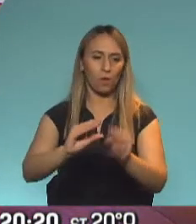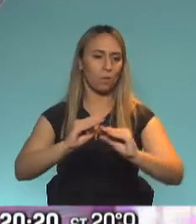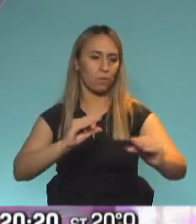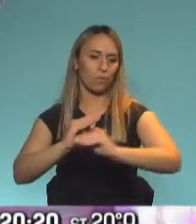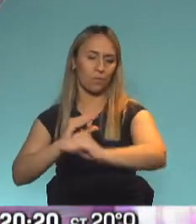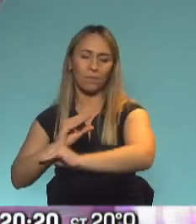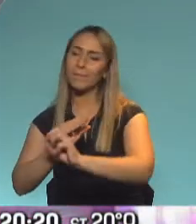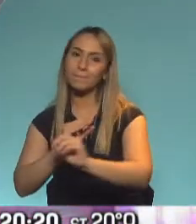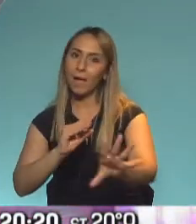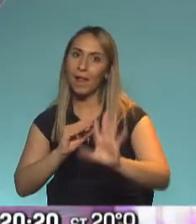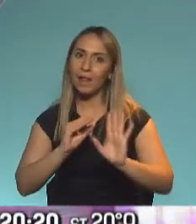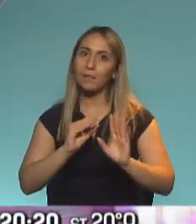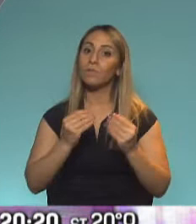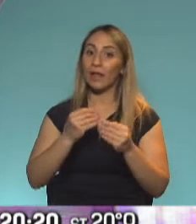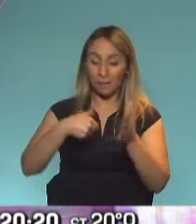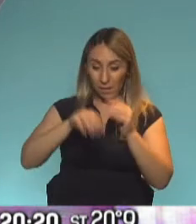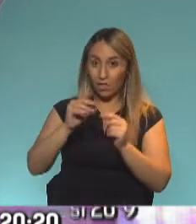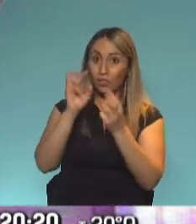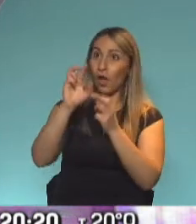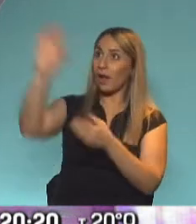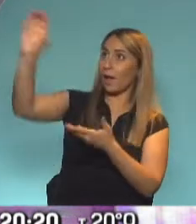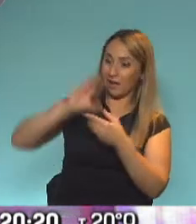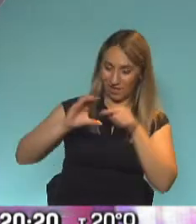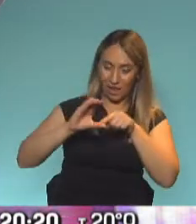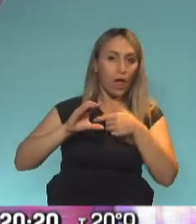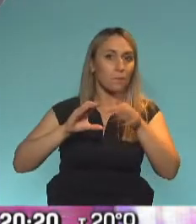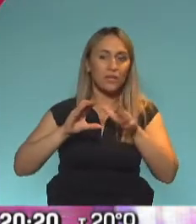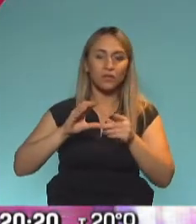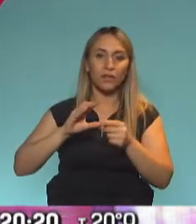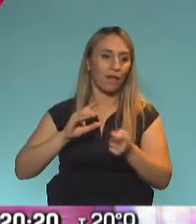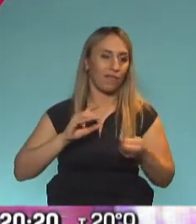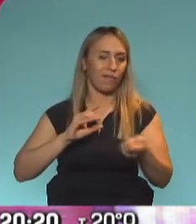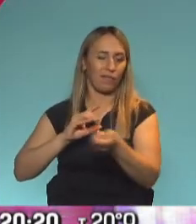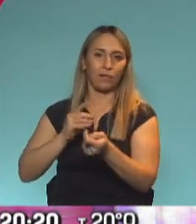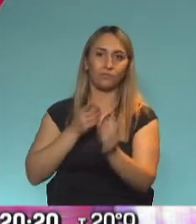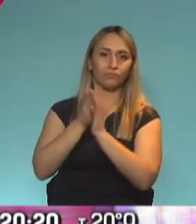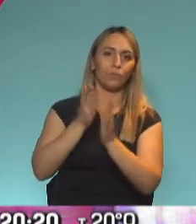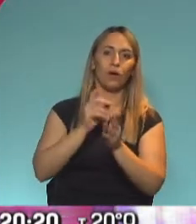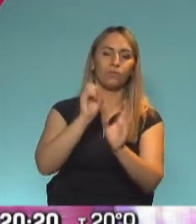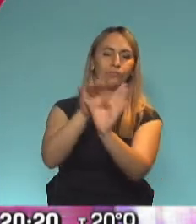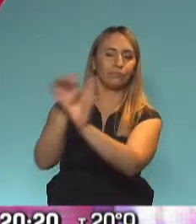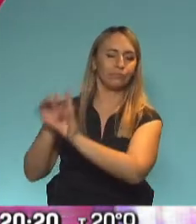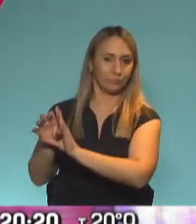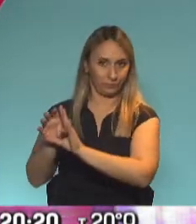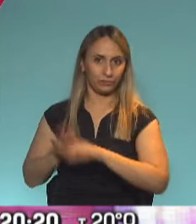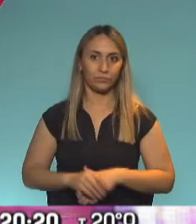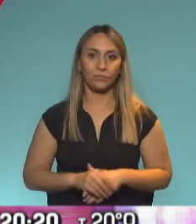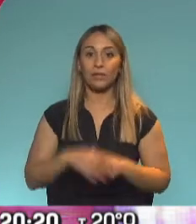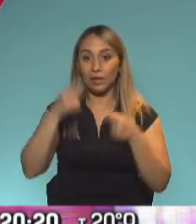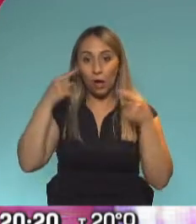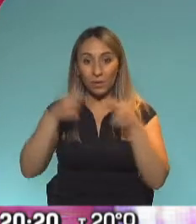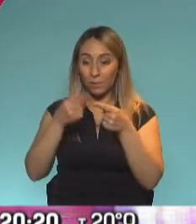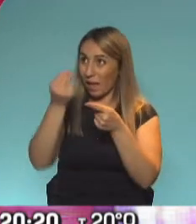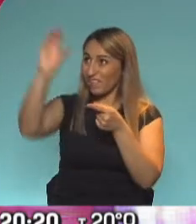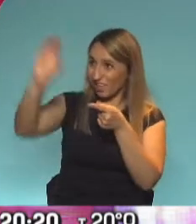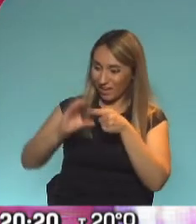la mayoría de esos dólares se fugaron. Y esa función, ese objetivo con la plata del fondo